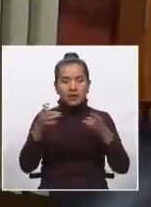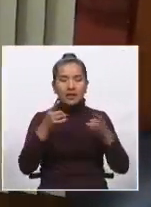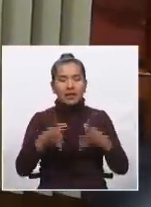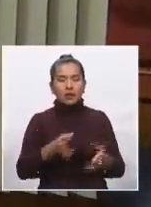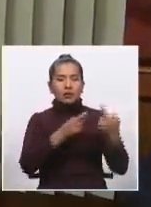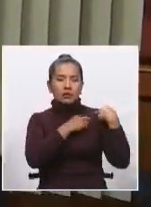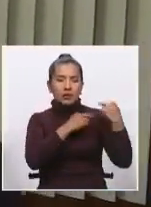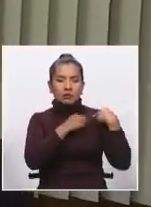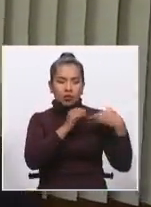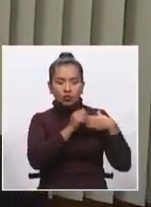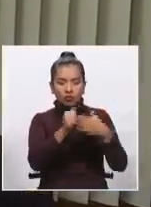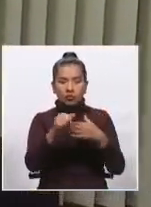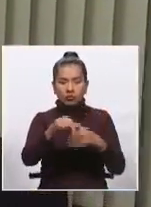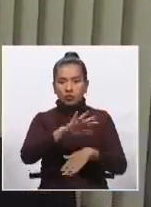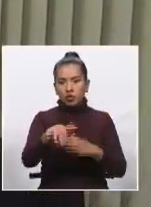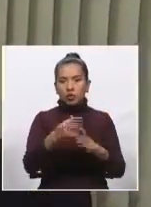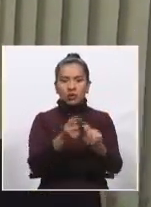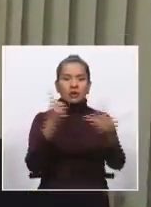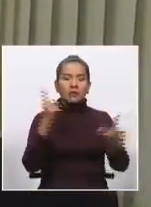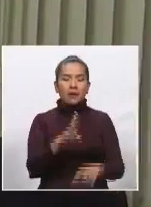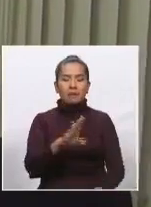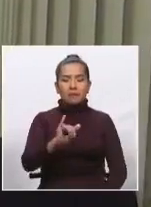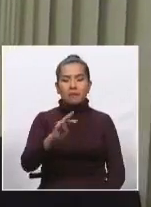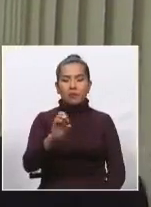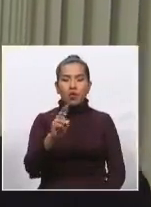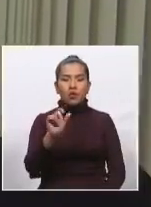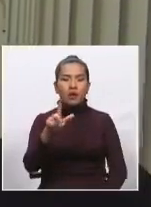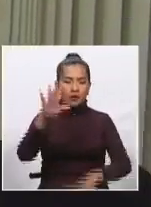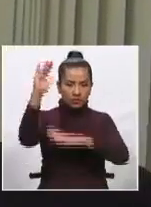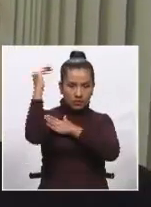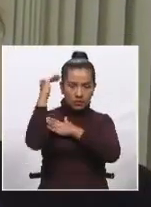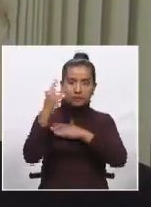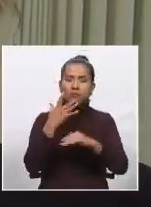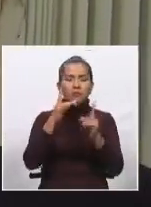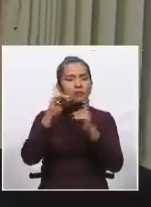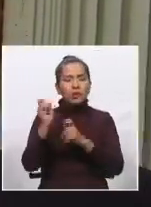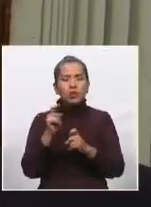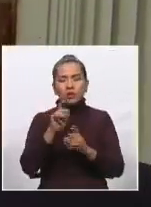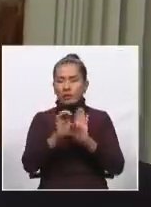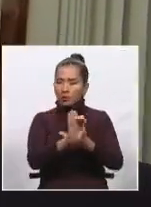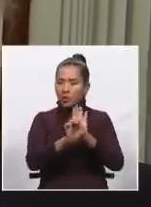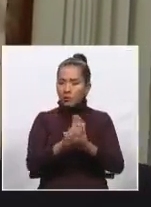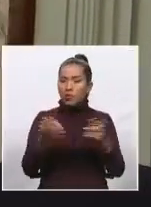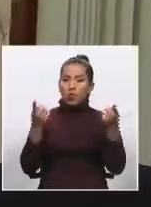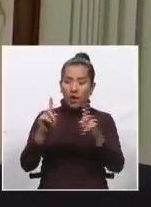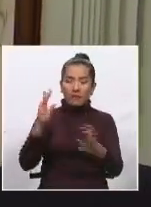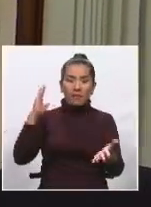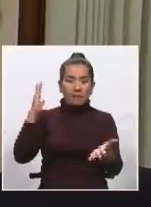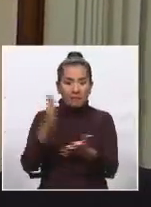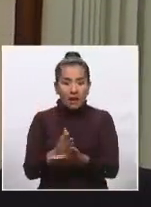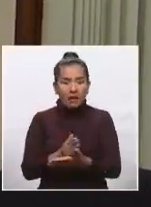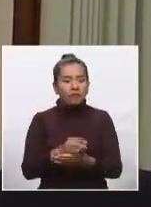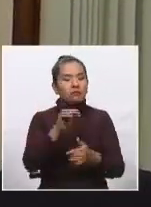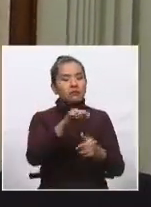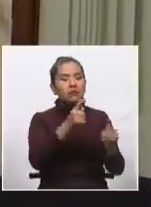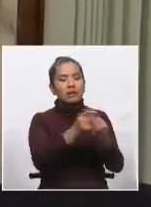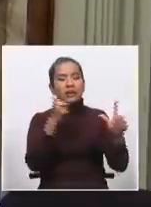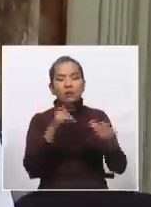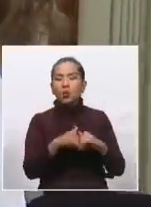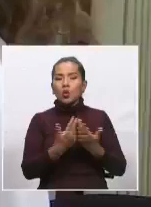terrestre bimodal en Santa Cruz. Bienvenido a Bolivia TV en vivo. Director, ¿cuál la afectación económica de un paro para esta